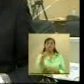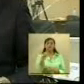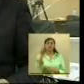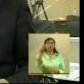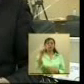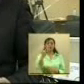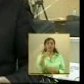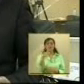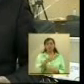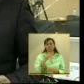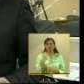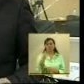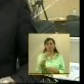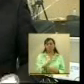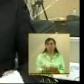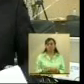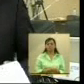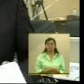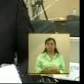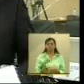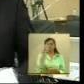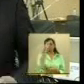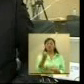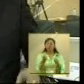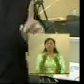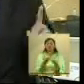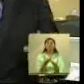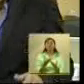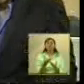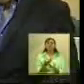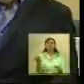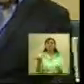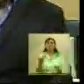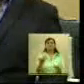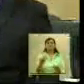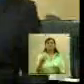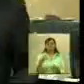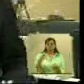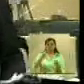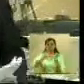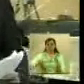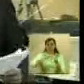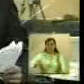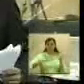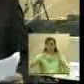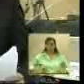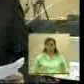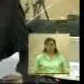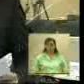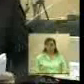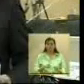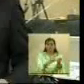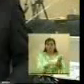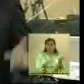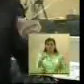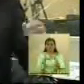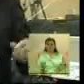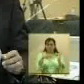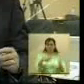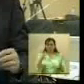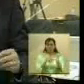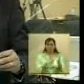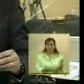diciendo. Porque se les practicó torturas en sus cuerpos, con descargas de electricidad, inclusive